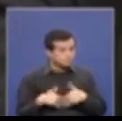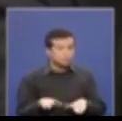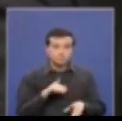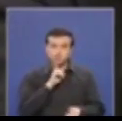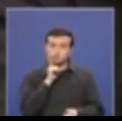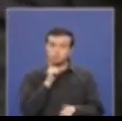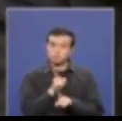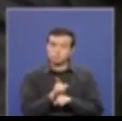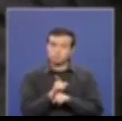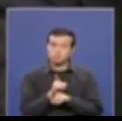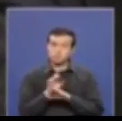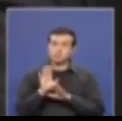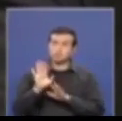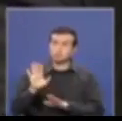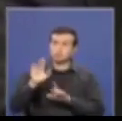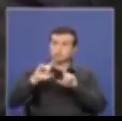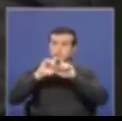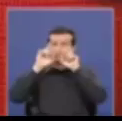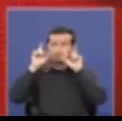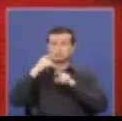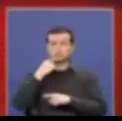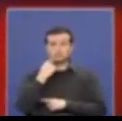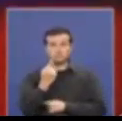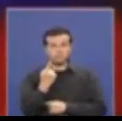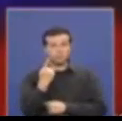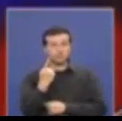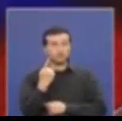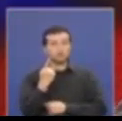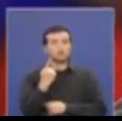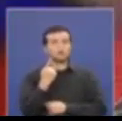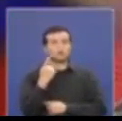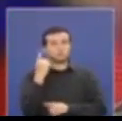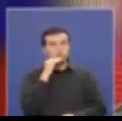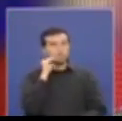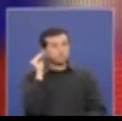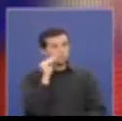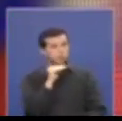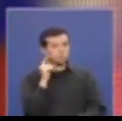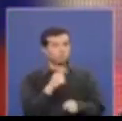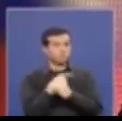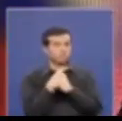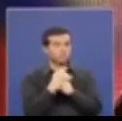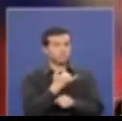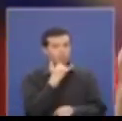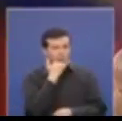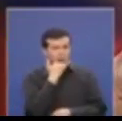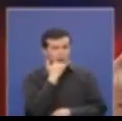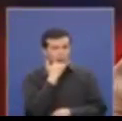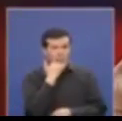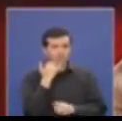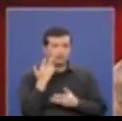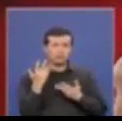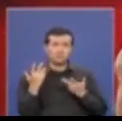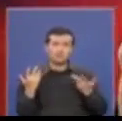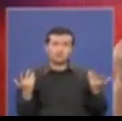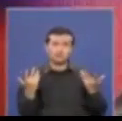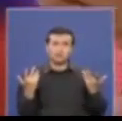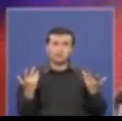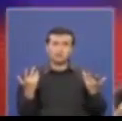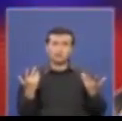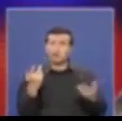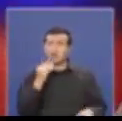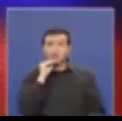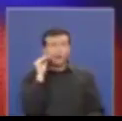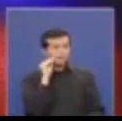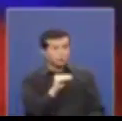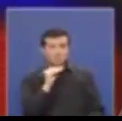eventualmente litigar con la, entonces, la empresa. ¿Cuál es el argumento, no? Que se avisó que los helicópteros eran malos. Jamás. Señores, con ese argumento no compramos nada.